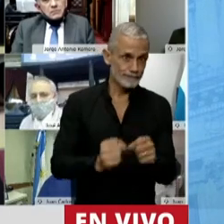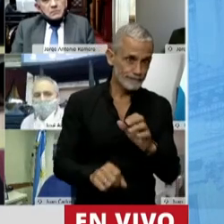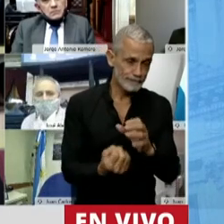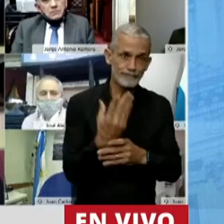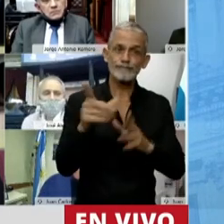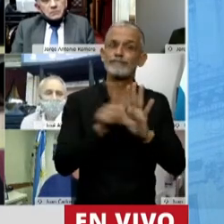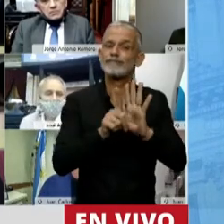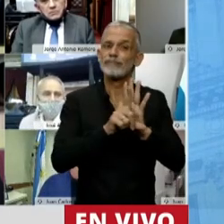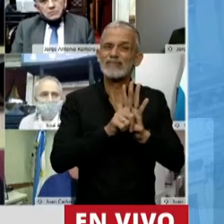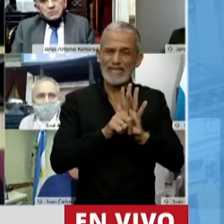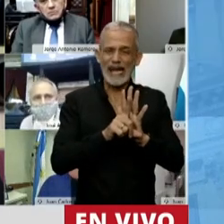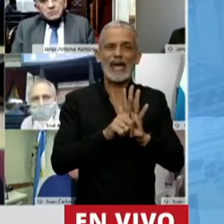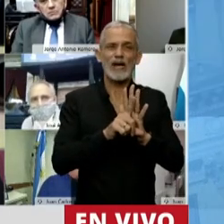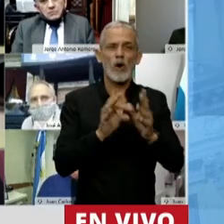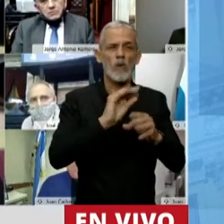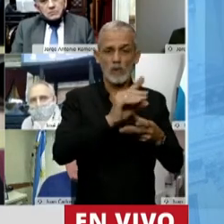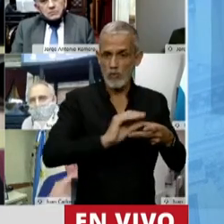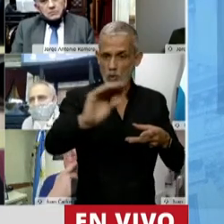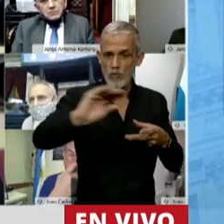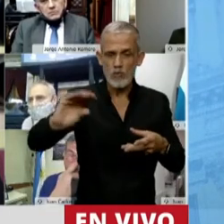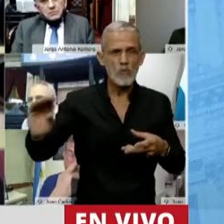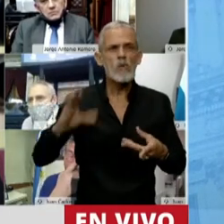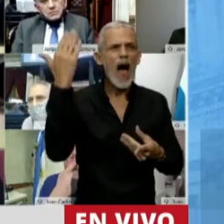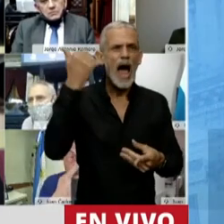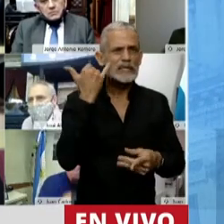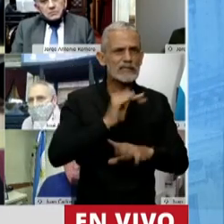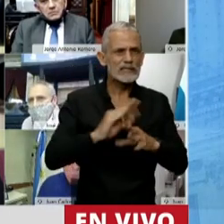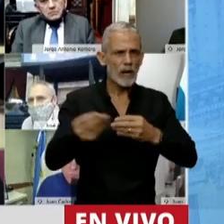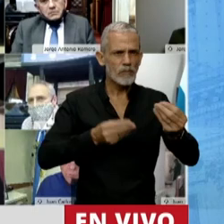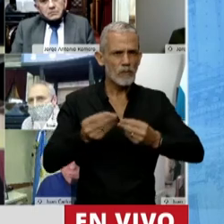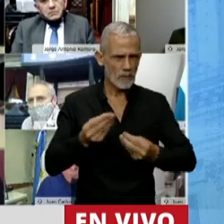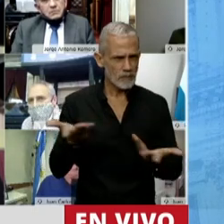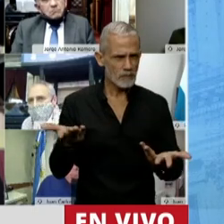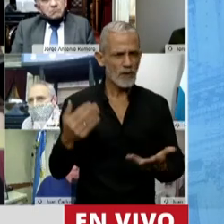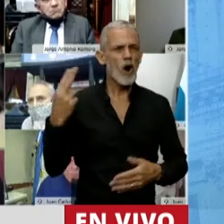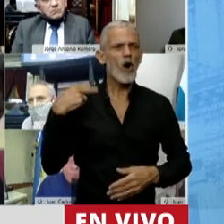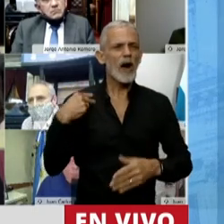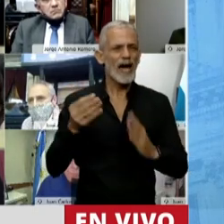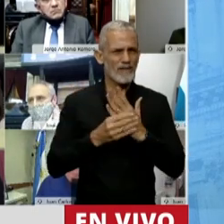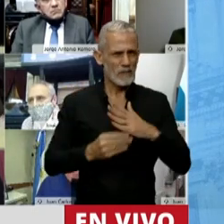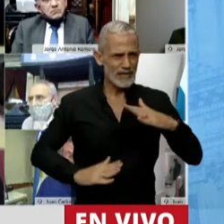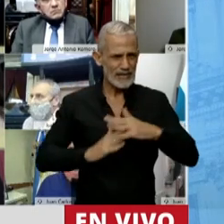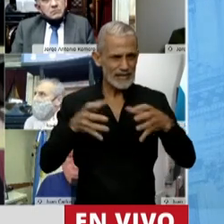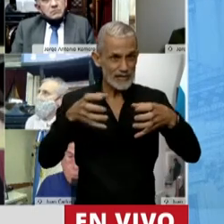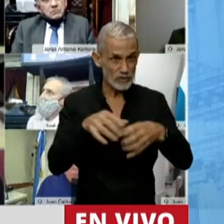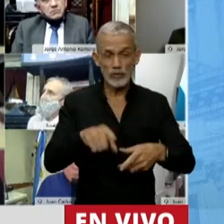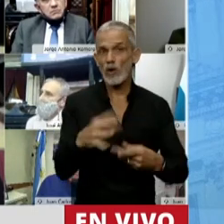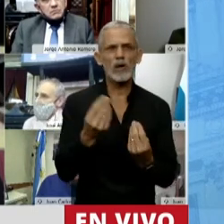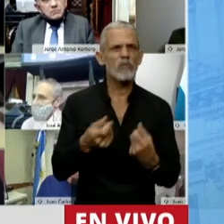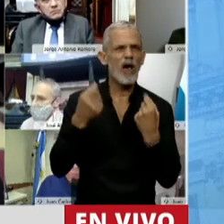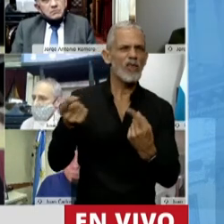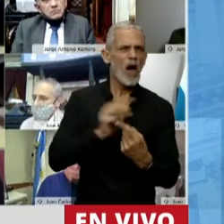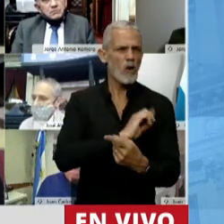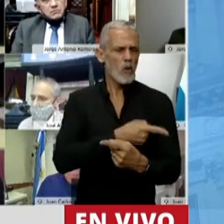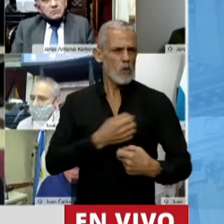una ley con partidas presupuestarias con una finalidad. Pero el jefe de gabinete, sí estoy terminando, el jefe de gabinete tiene